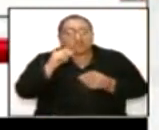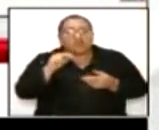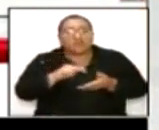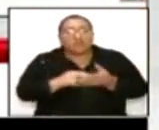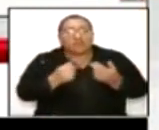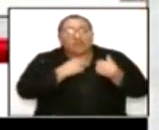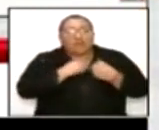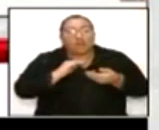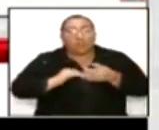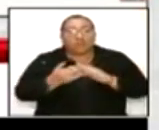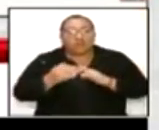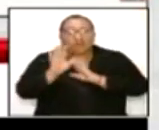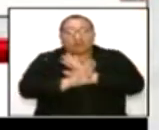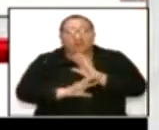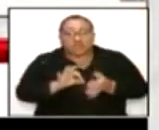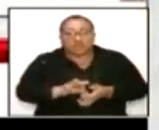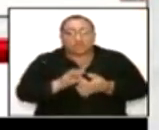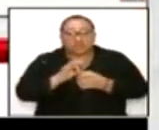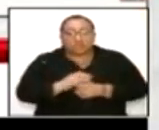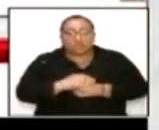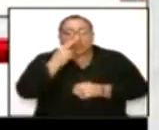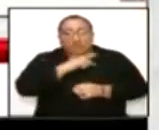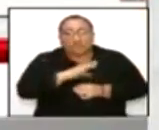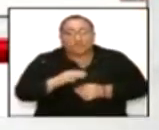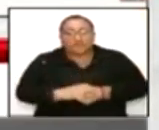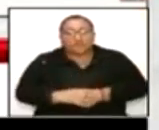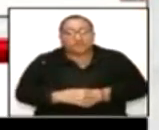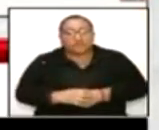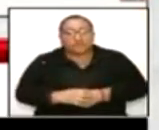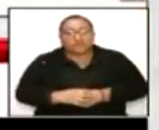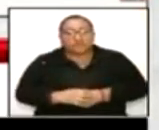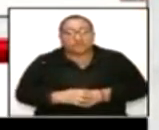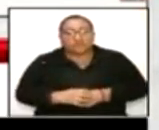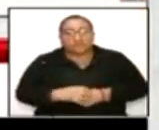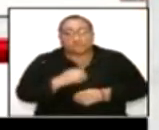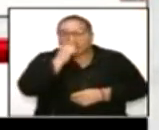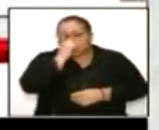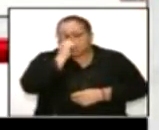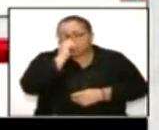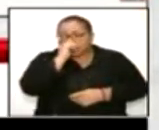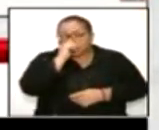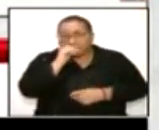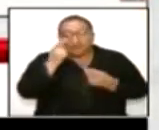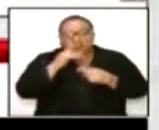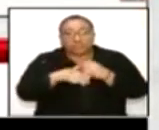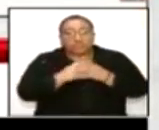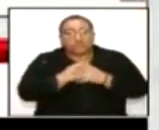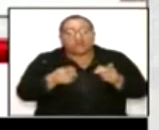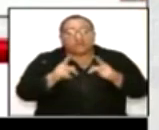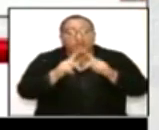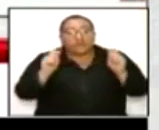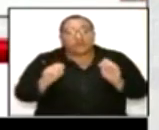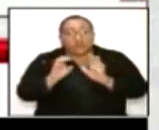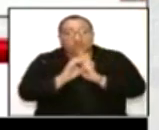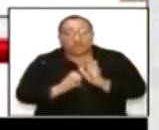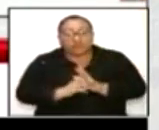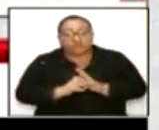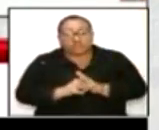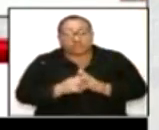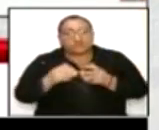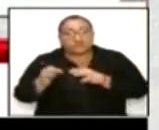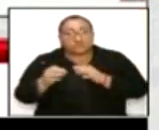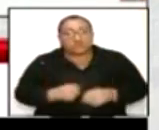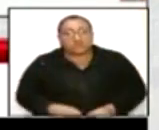y del Estado de proteger especialmente a los niños, niñas y adolescentes. De conformidad con ello, el Tribunal Constitucional